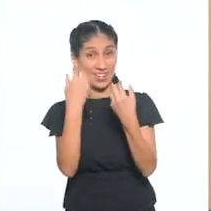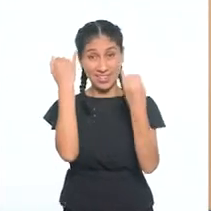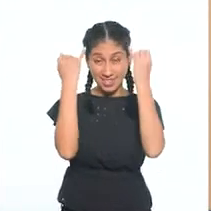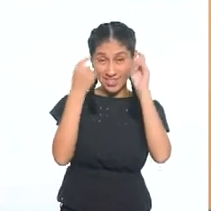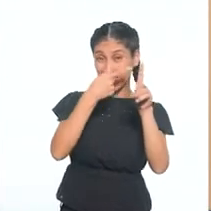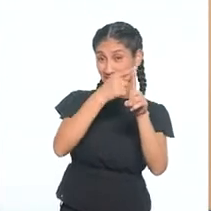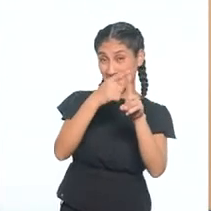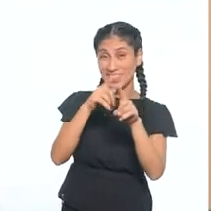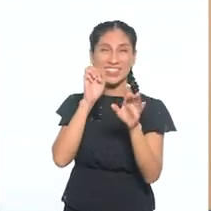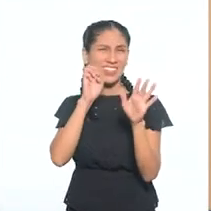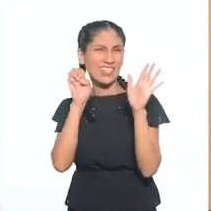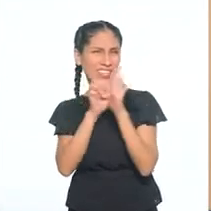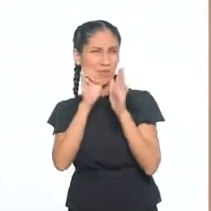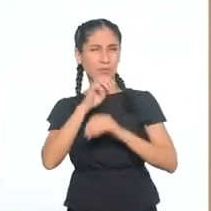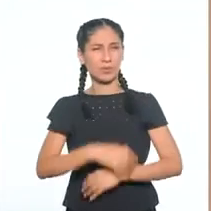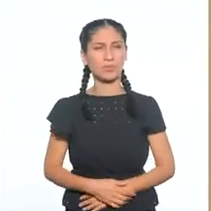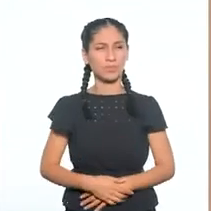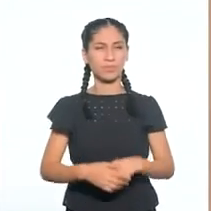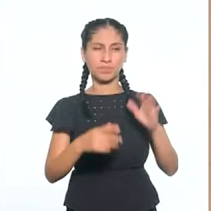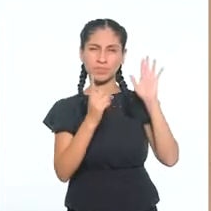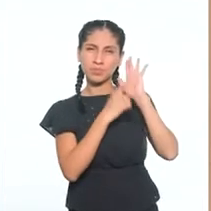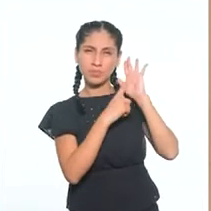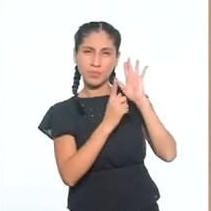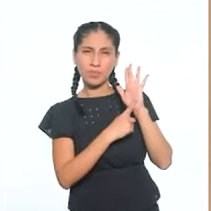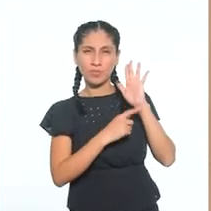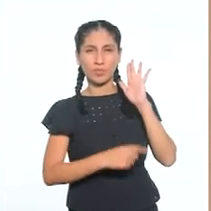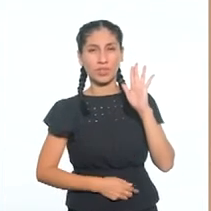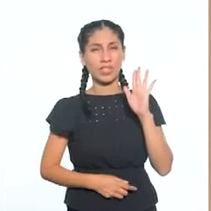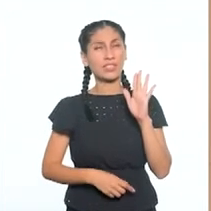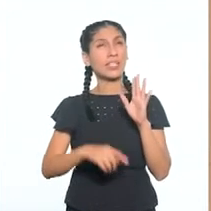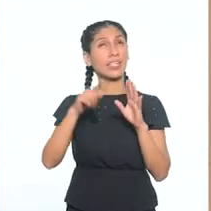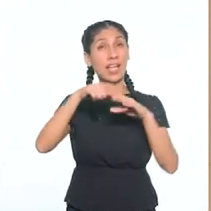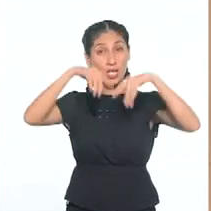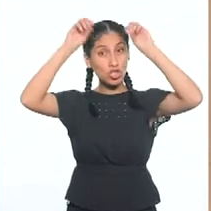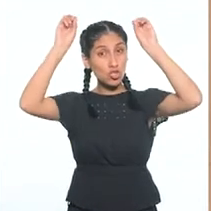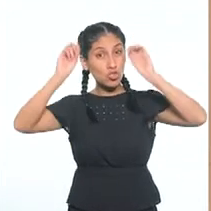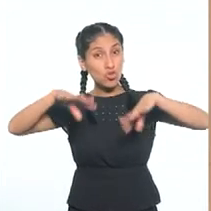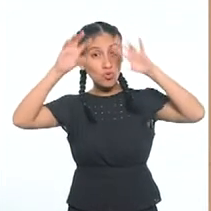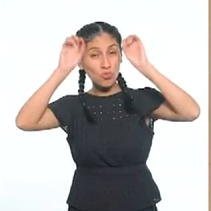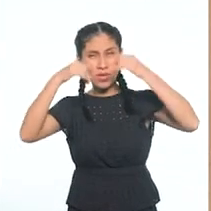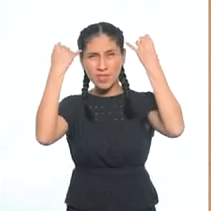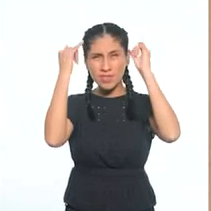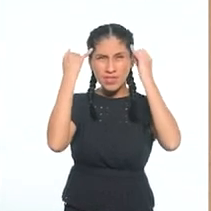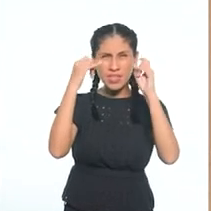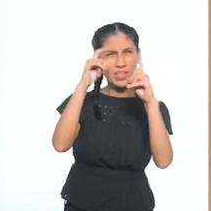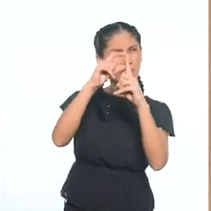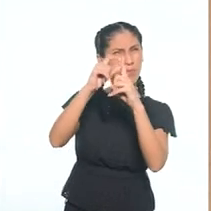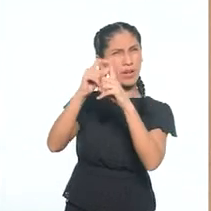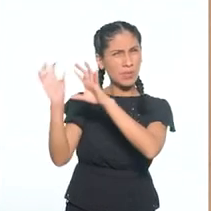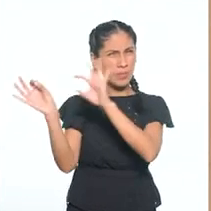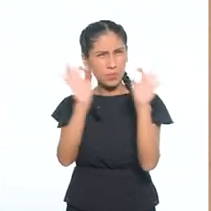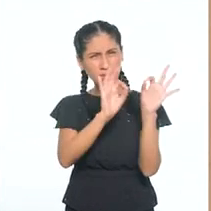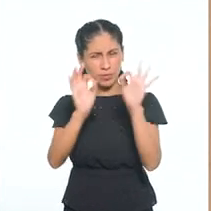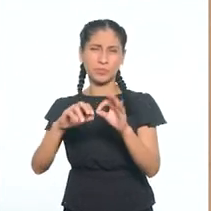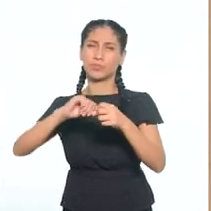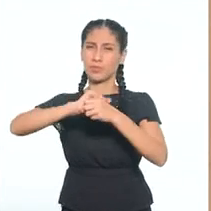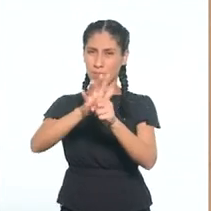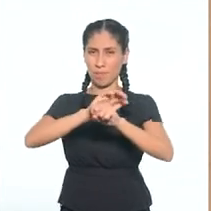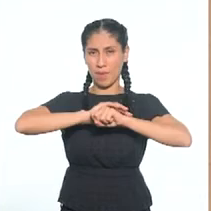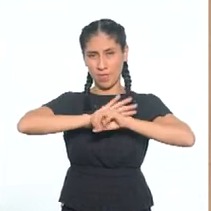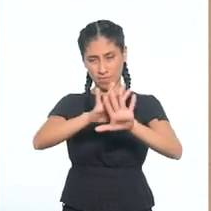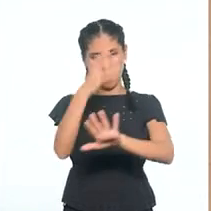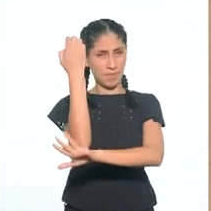veamos un ejemplo qué palabras se mencionaron la lluvia de ideas pandemia emergencia